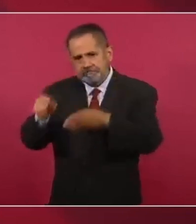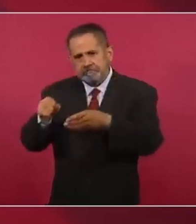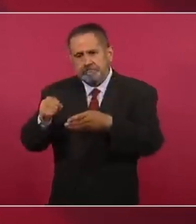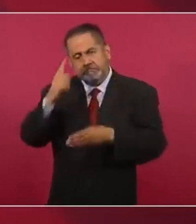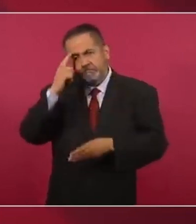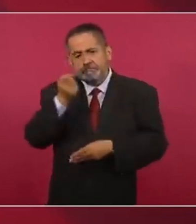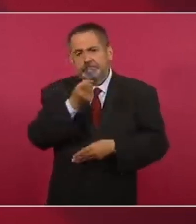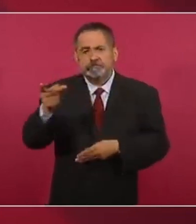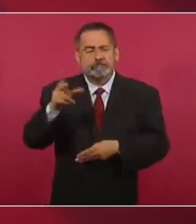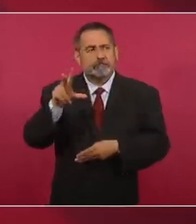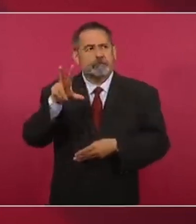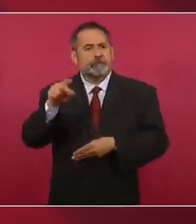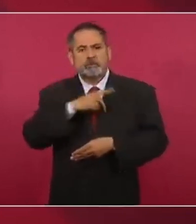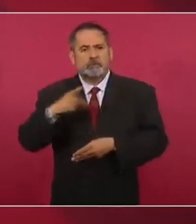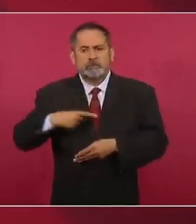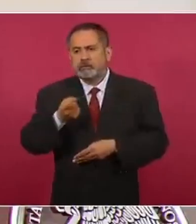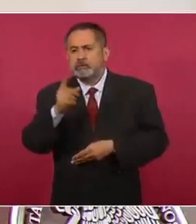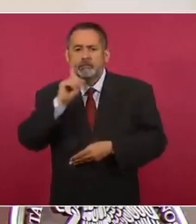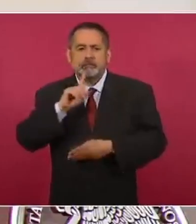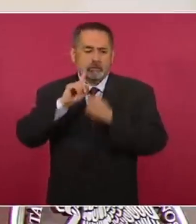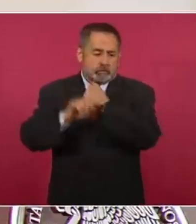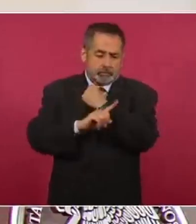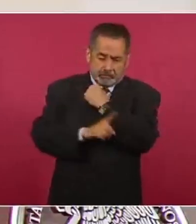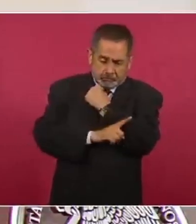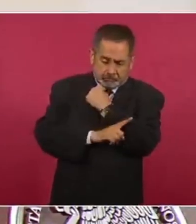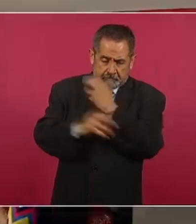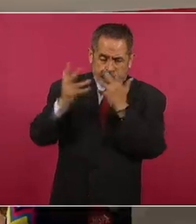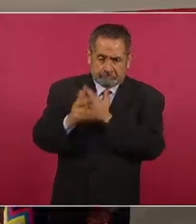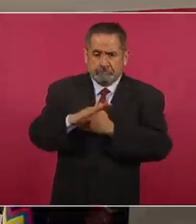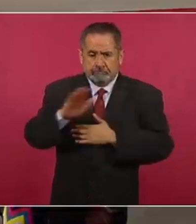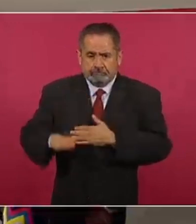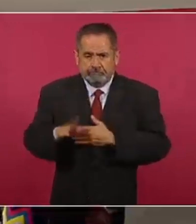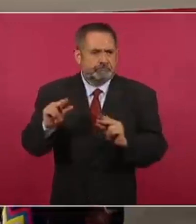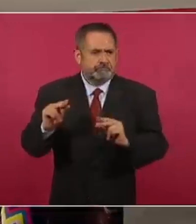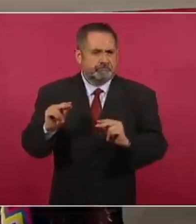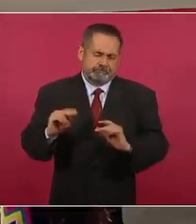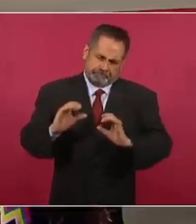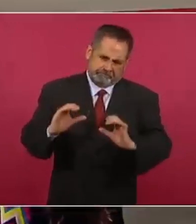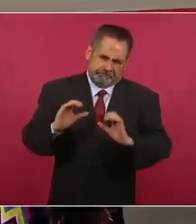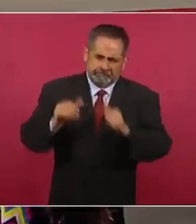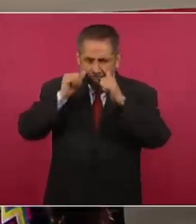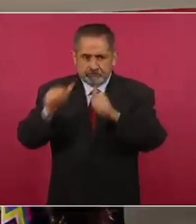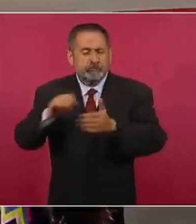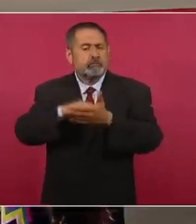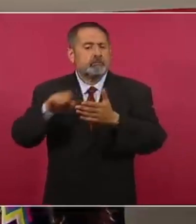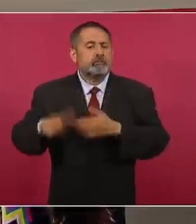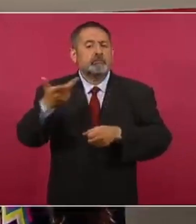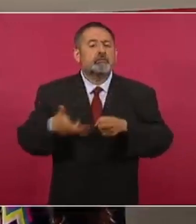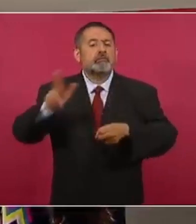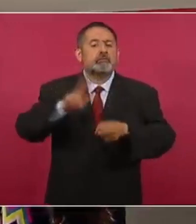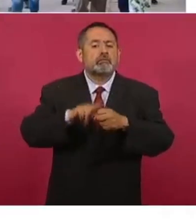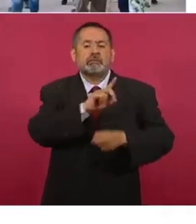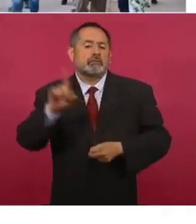disminuir las muertes maternas y uno de los casos es este el del hospital de la mujer de tepic